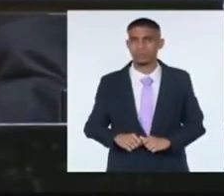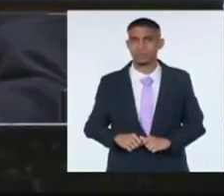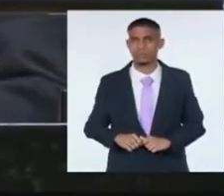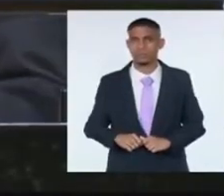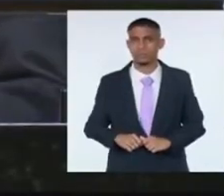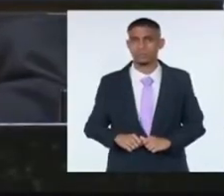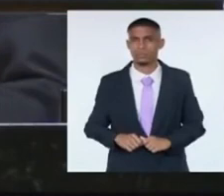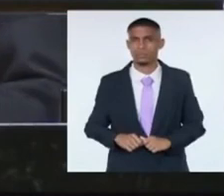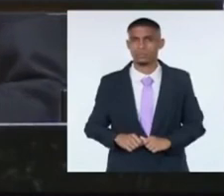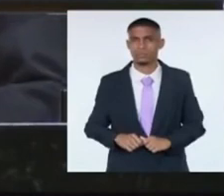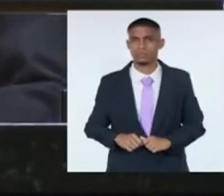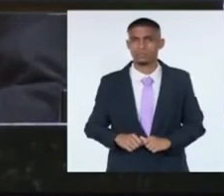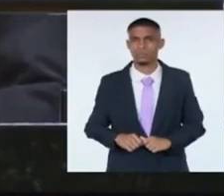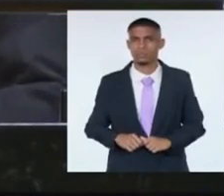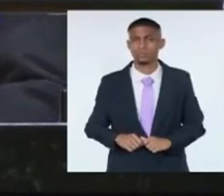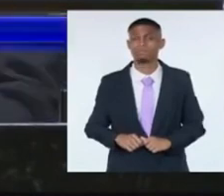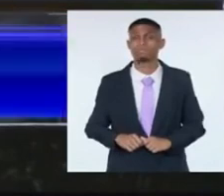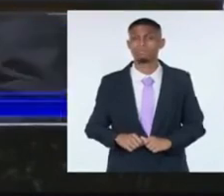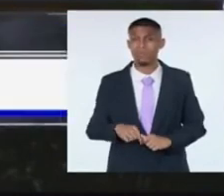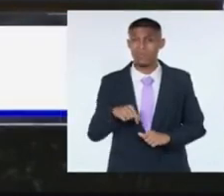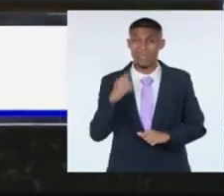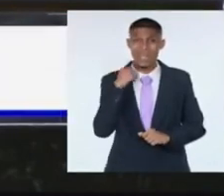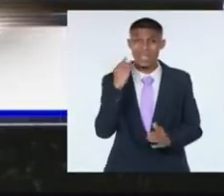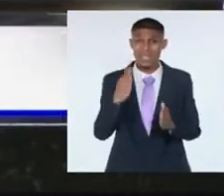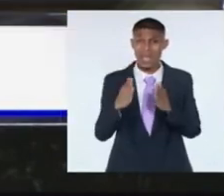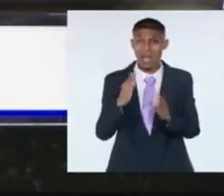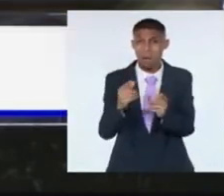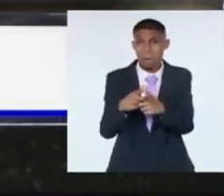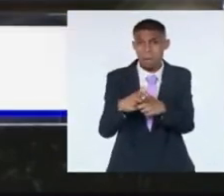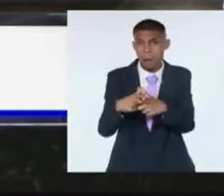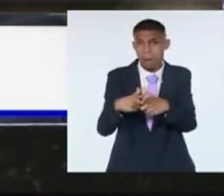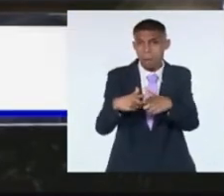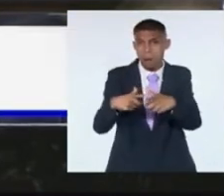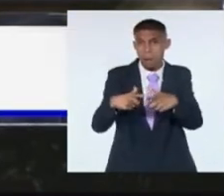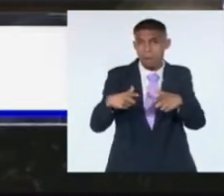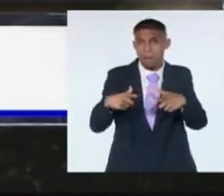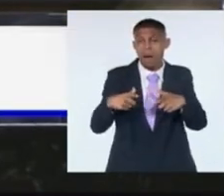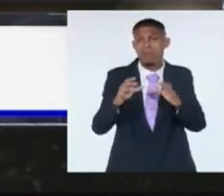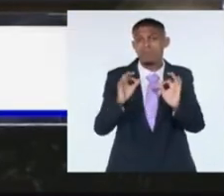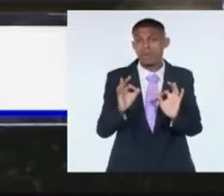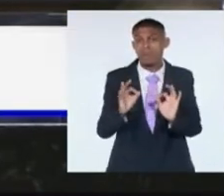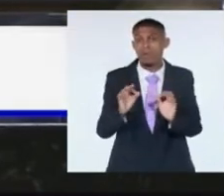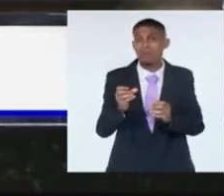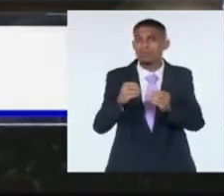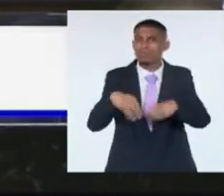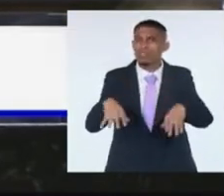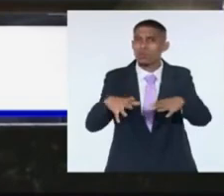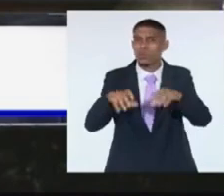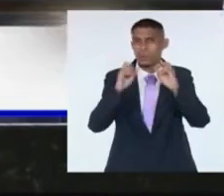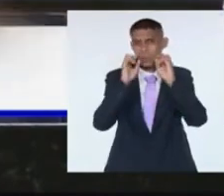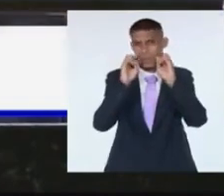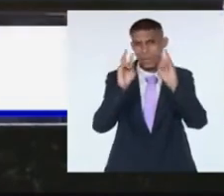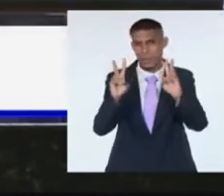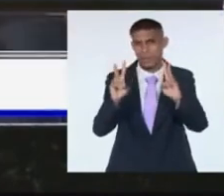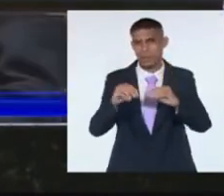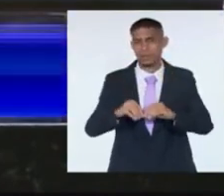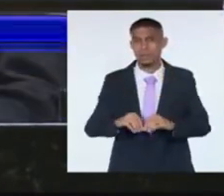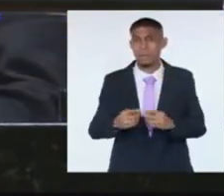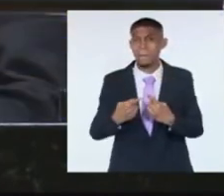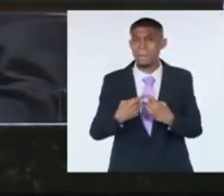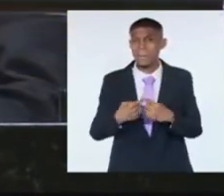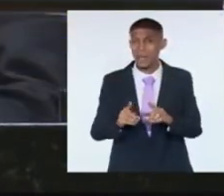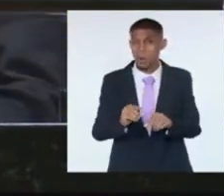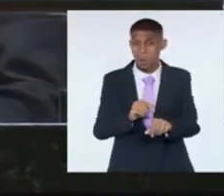El Éxodo ha crecido en este año mostrando cómo avanza la crisis de la vida pero mientras el